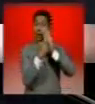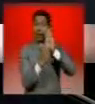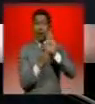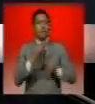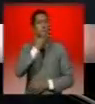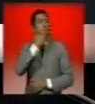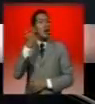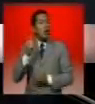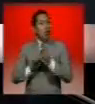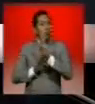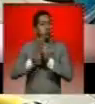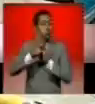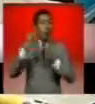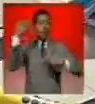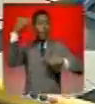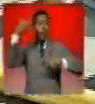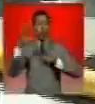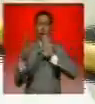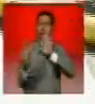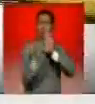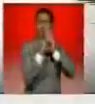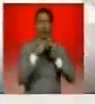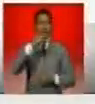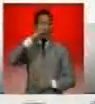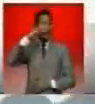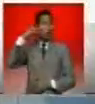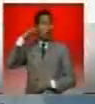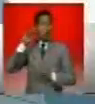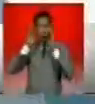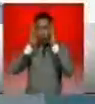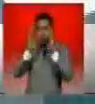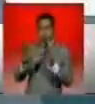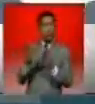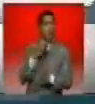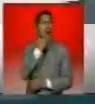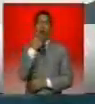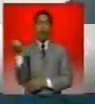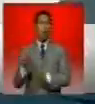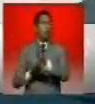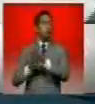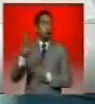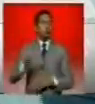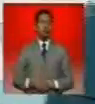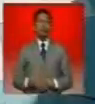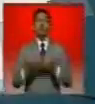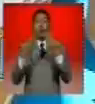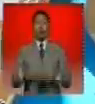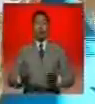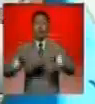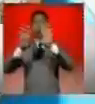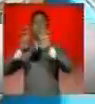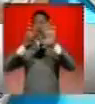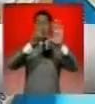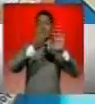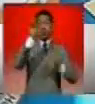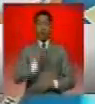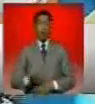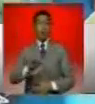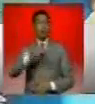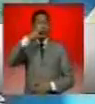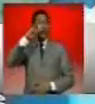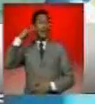aplicación de las políticas públicas. Y citan al 97% de los niños que ya asisten a la educación básica y el